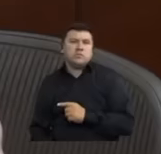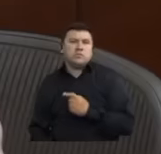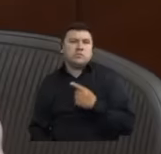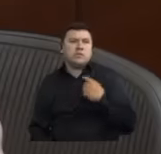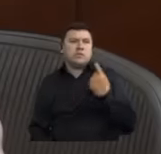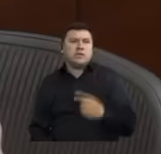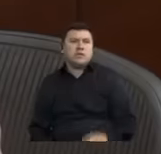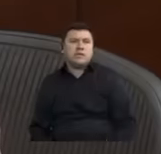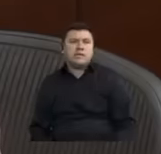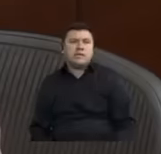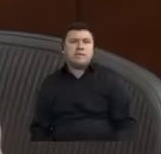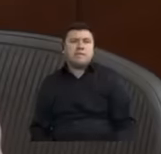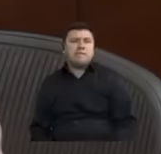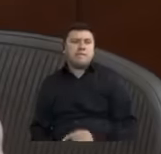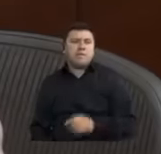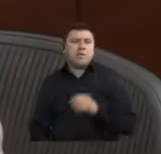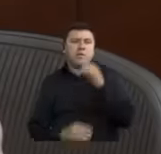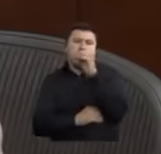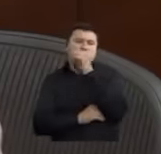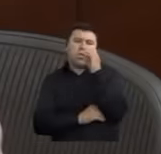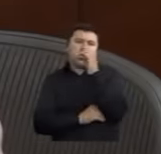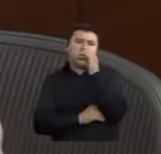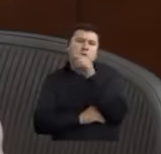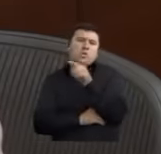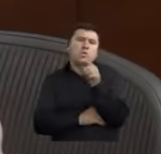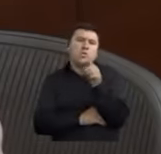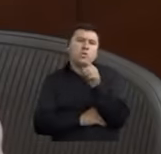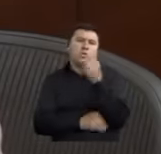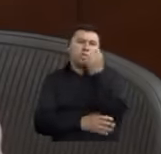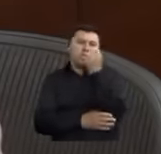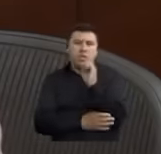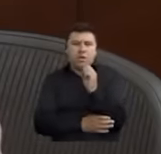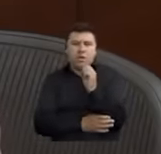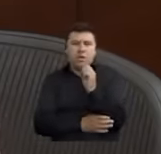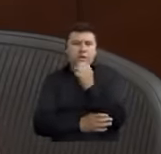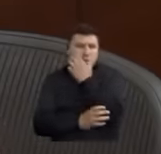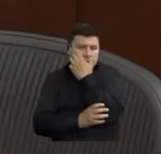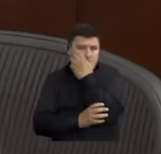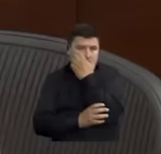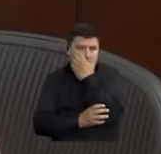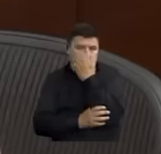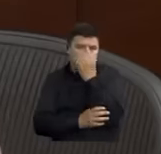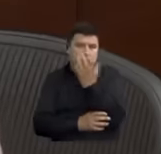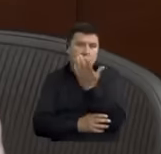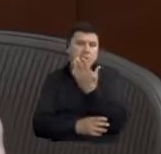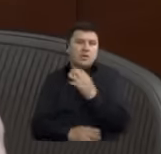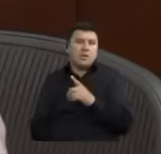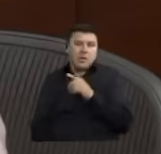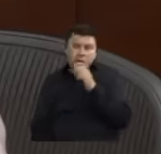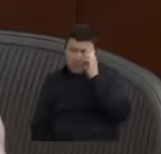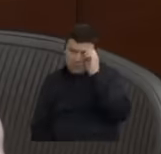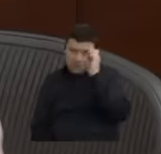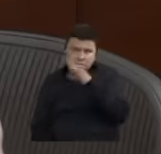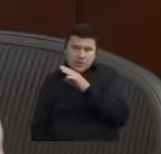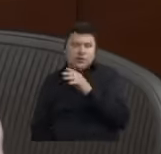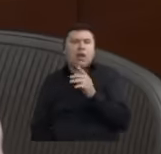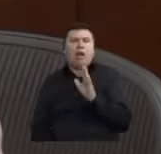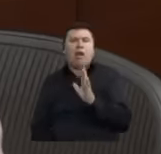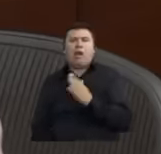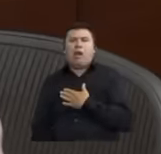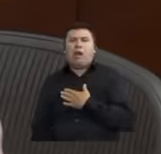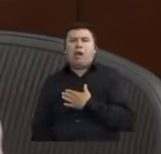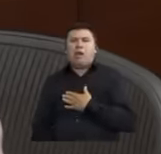panorama que expone un país que está al borde de la quiebra. Mientras tanto, Petro habla del resurgimiento